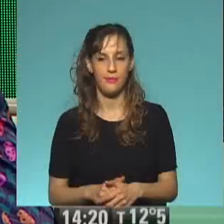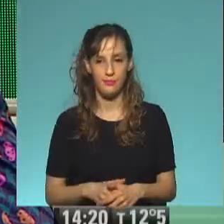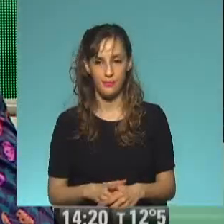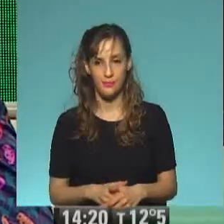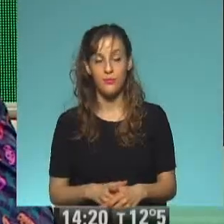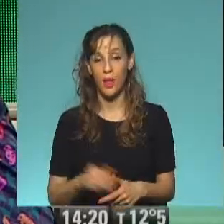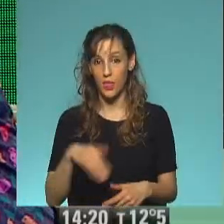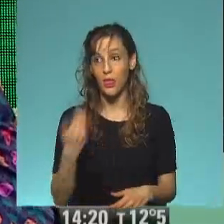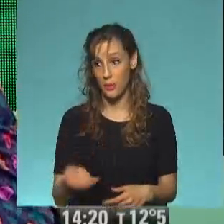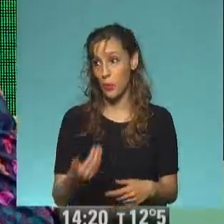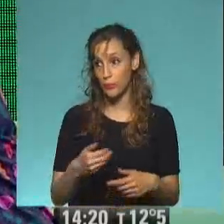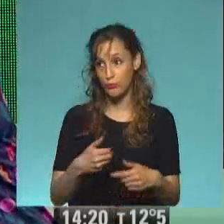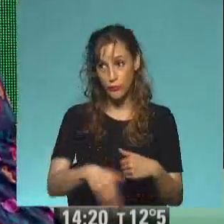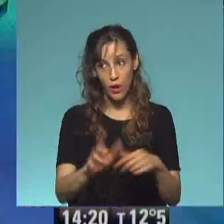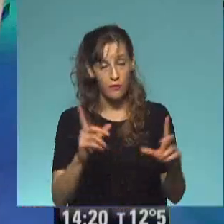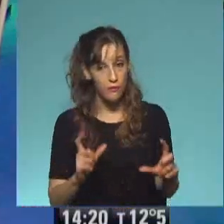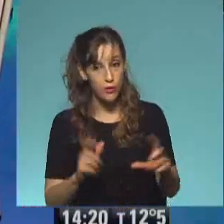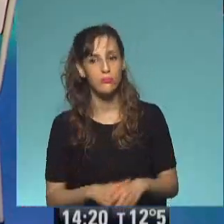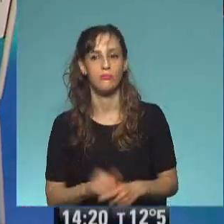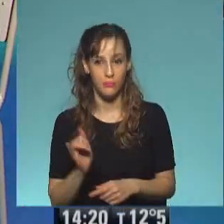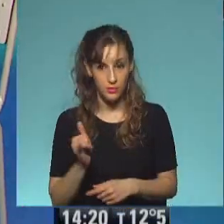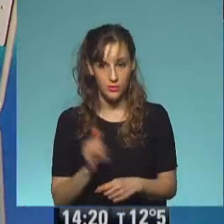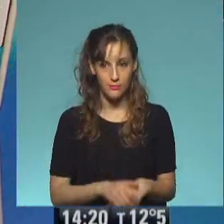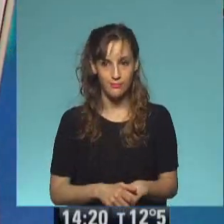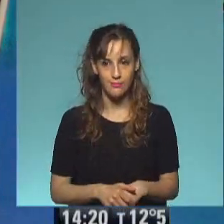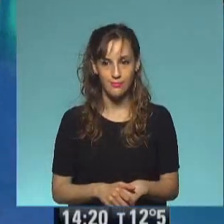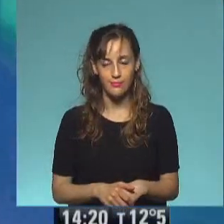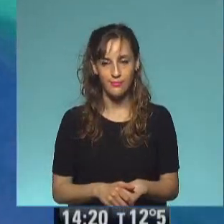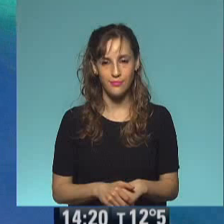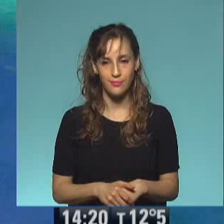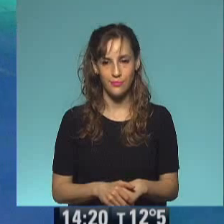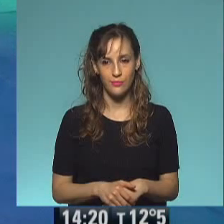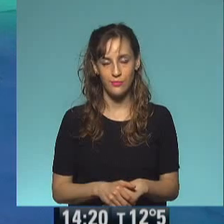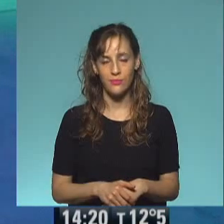Ah, claro. Ah, bueno. Entonces, ya dividí en 2 columnas,